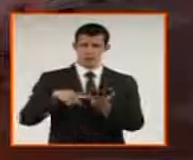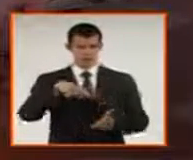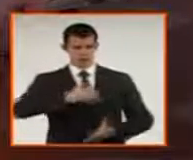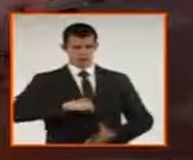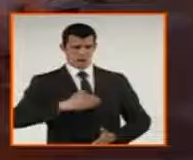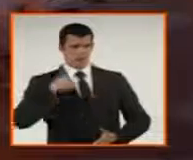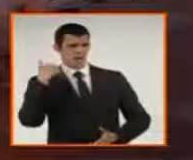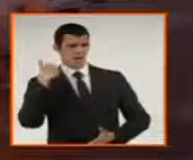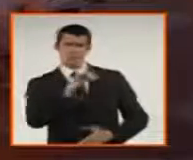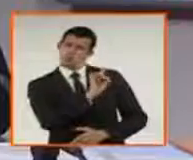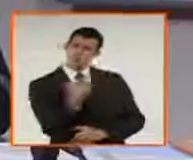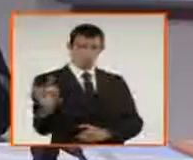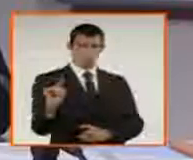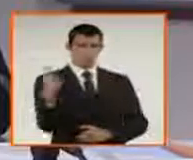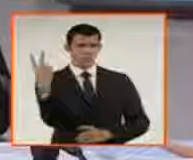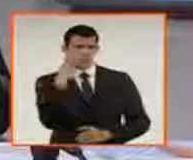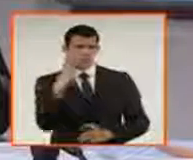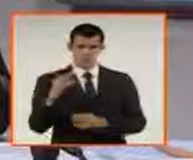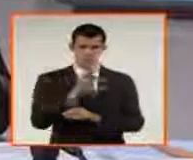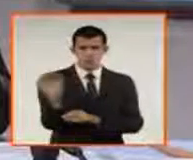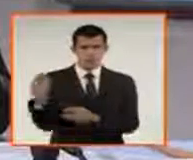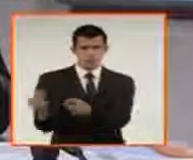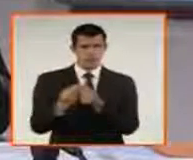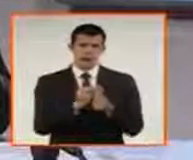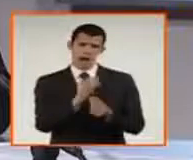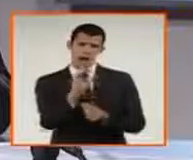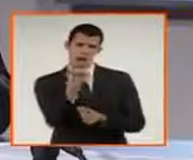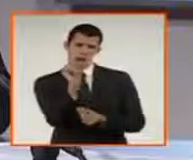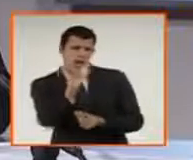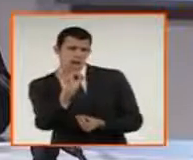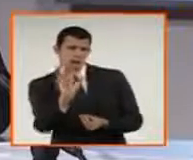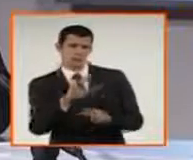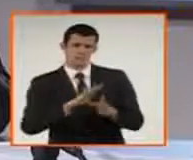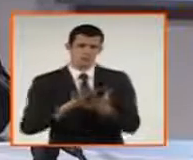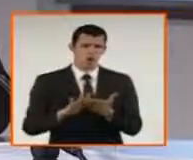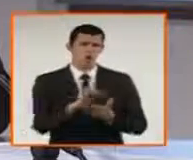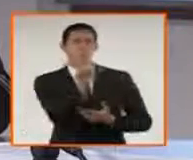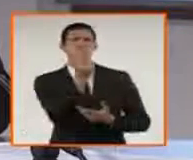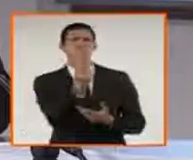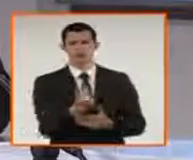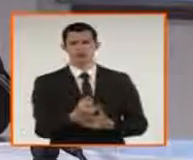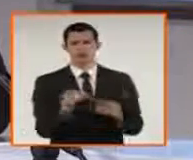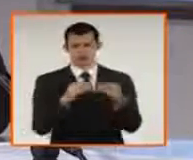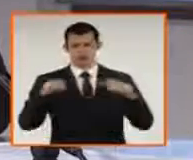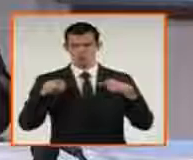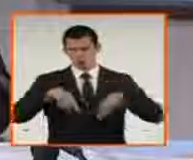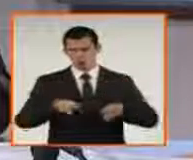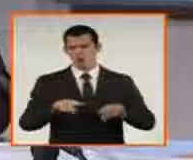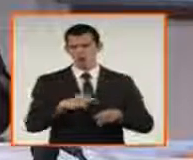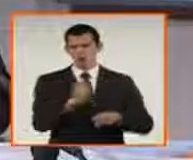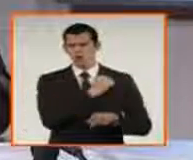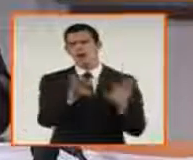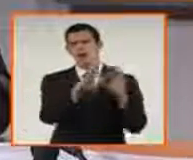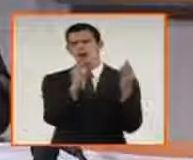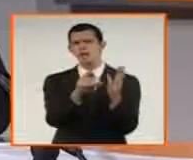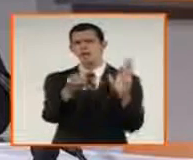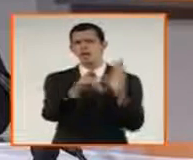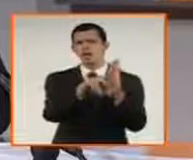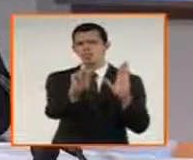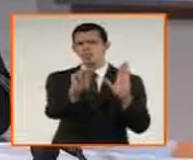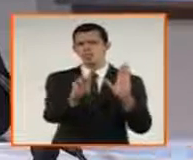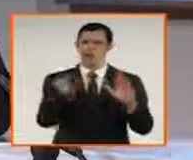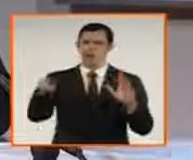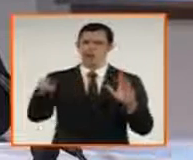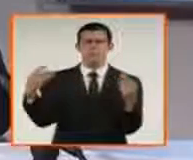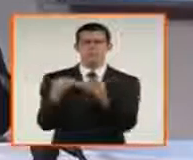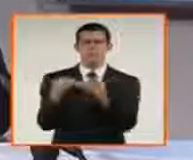dignas de alabar del proyecto es la posibilidad de reclamar alimentos con carácter retroactivo. Cuando hay